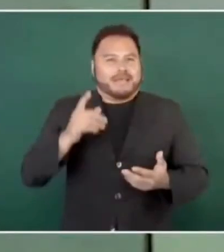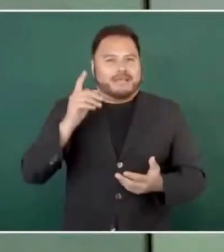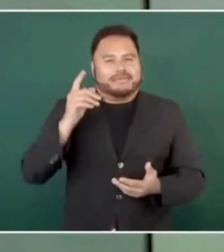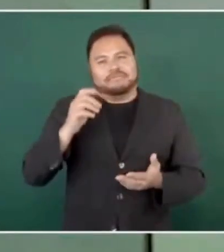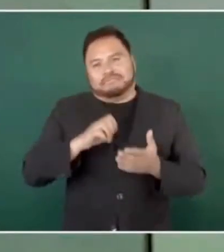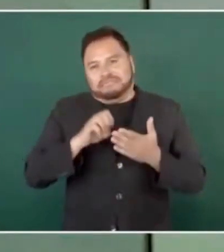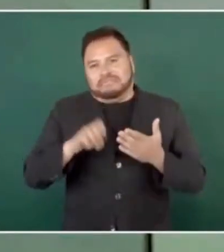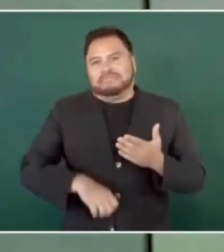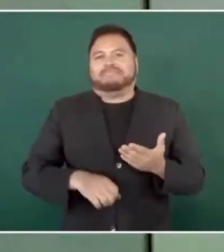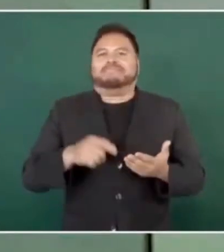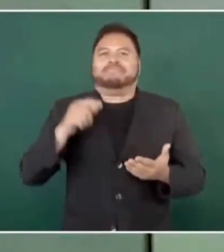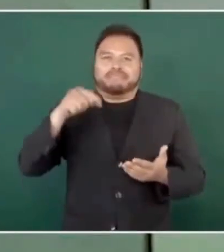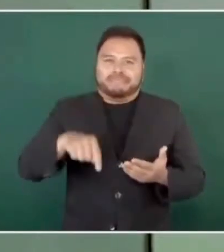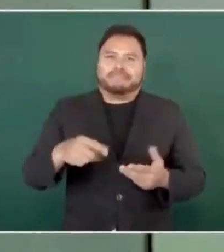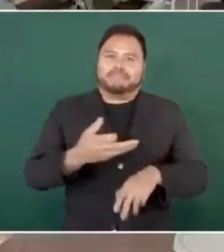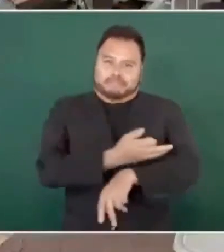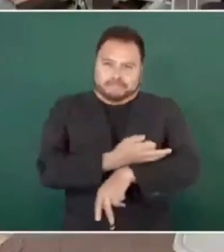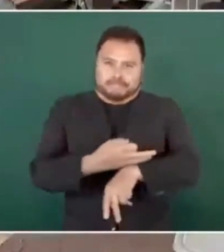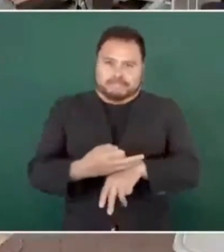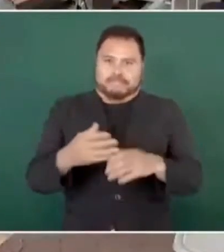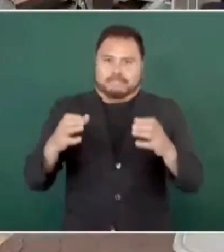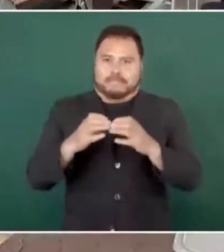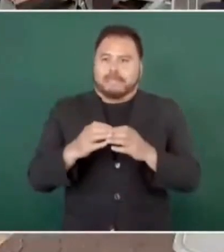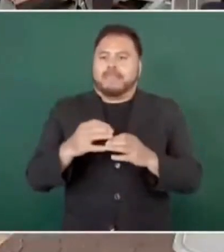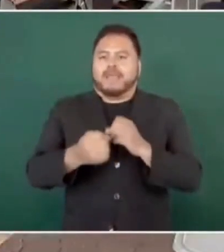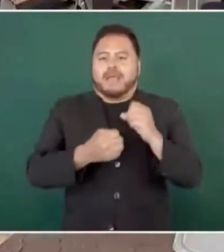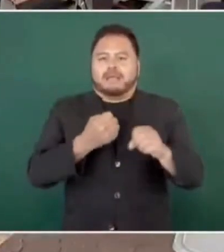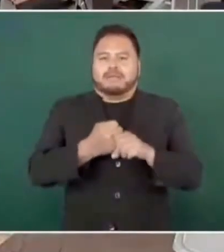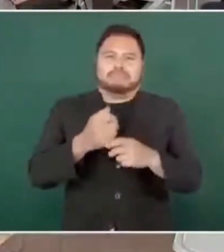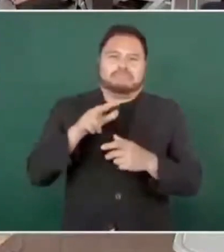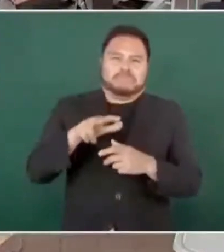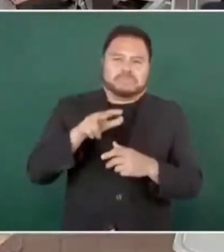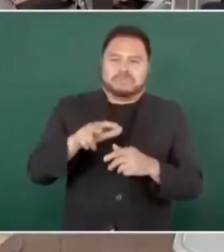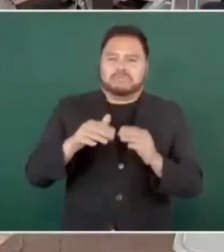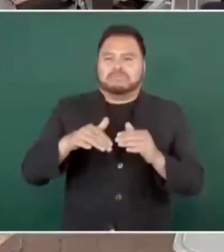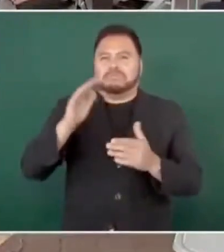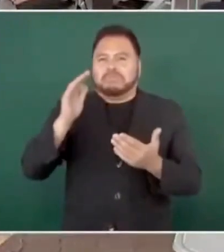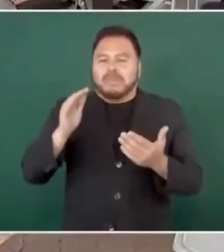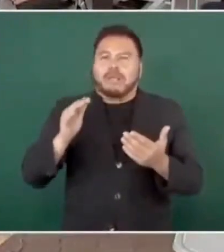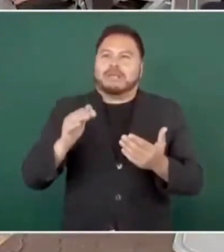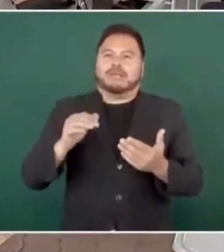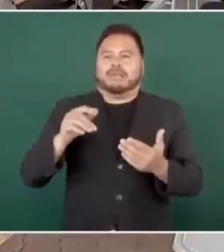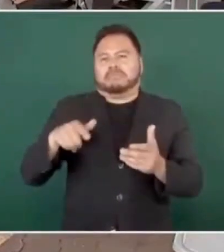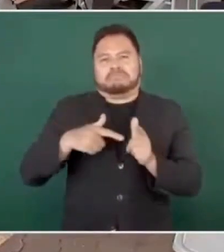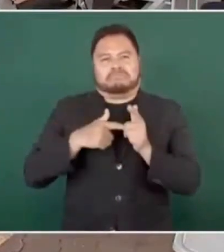llegan a los 18 años y ya tienen que